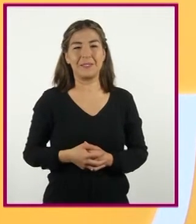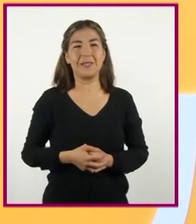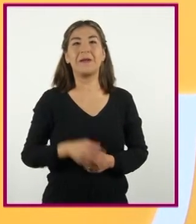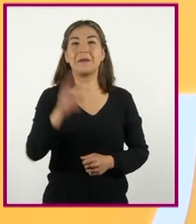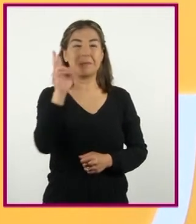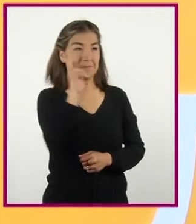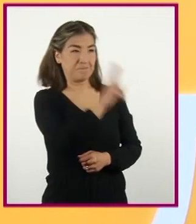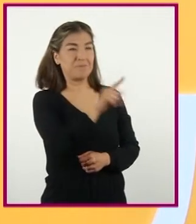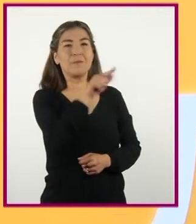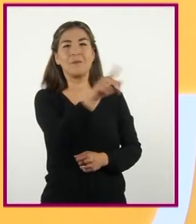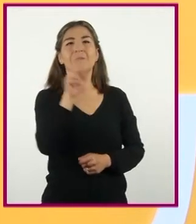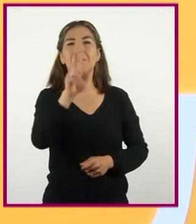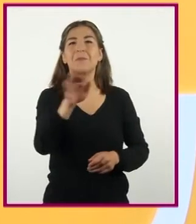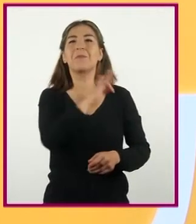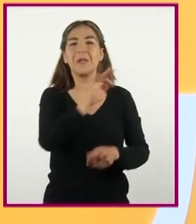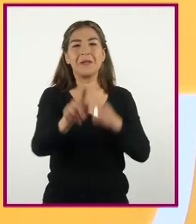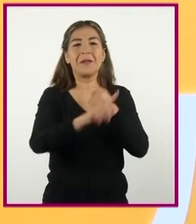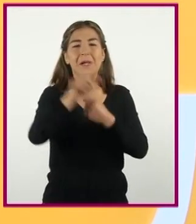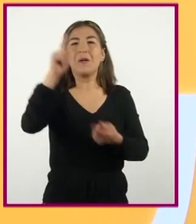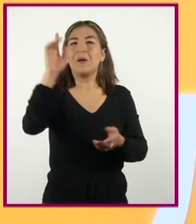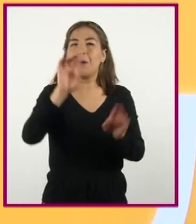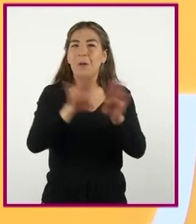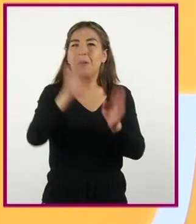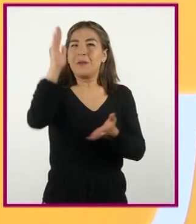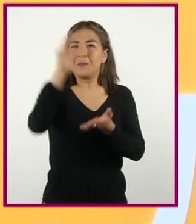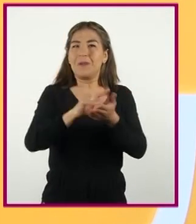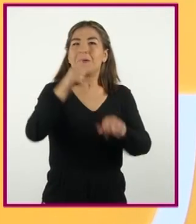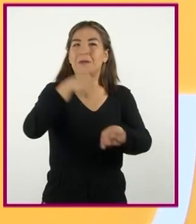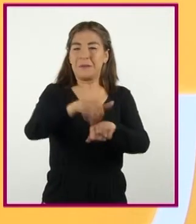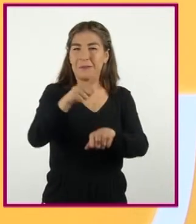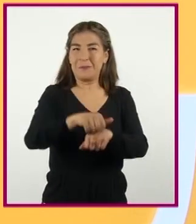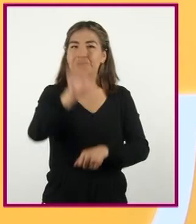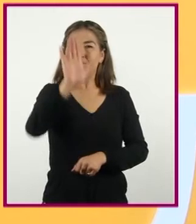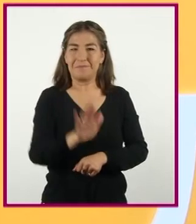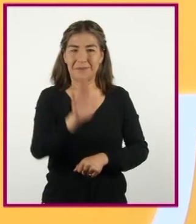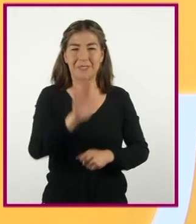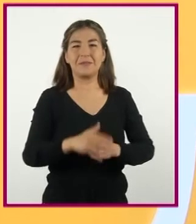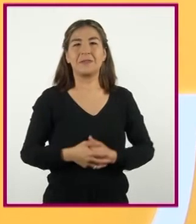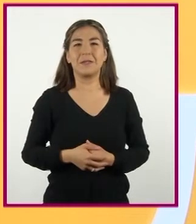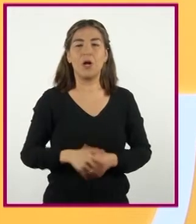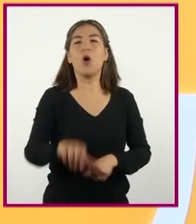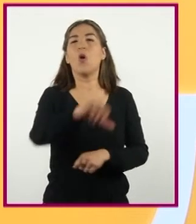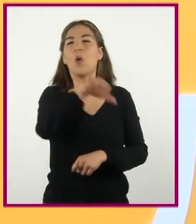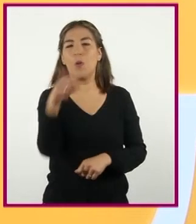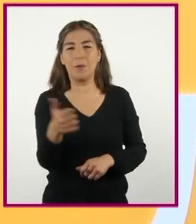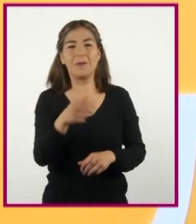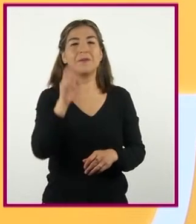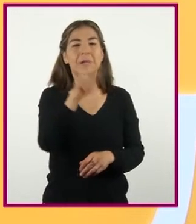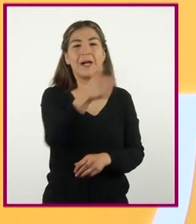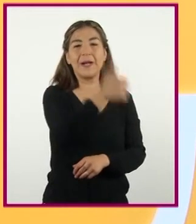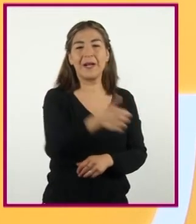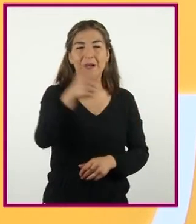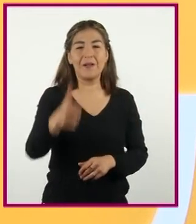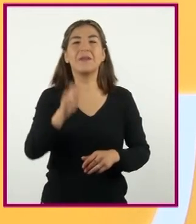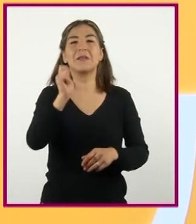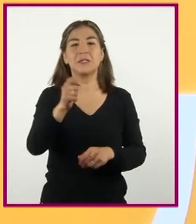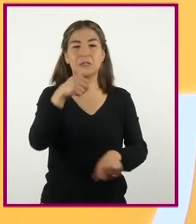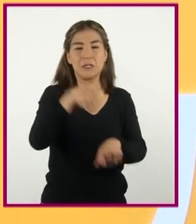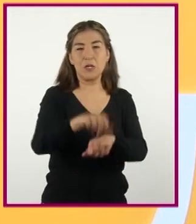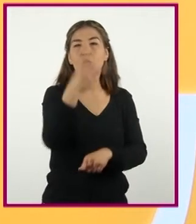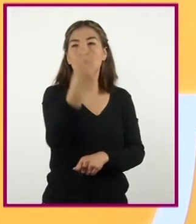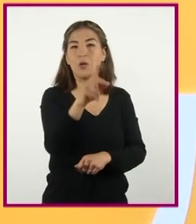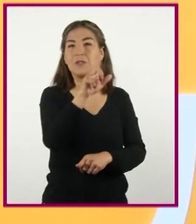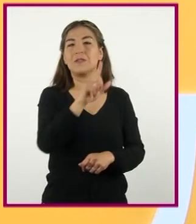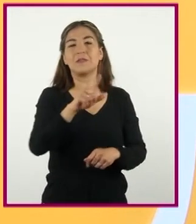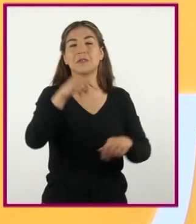Veo que sin problemas realizas la reducción de términos semejantes. Se presenta otro ejercicio donde cada término tiene dos